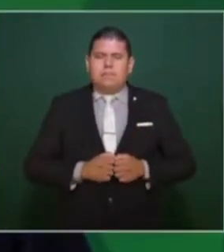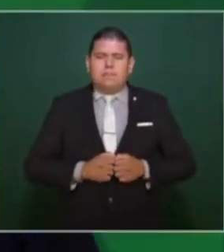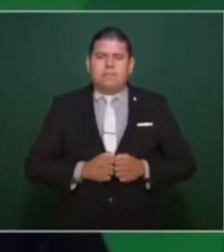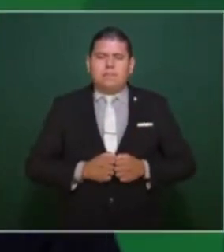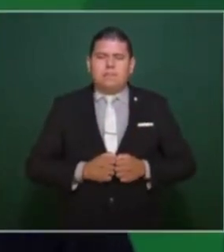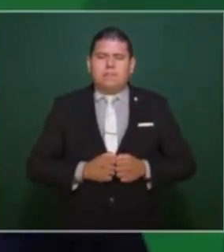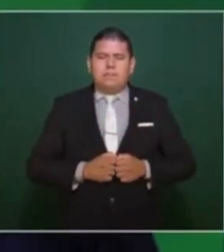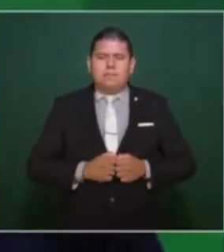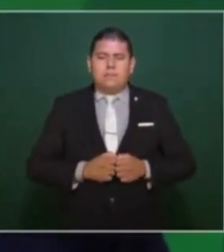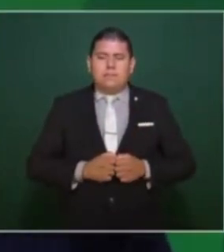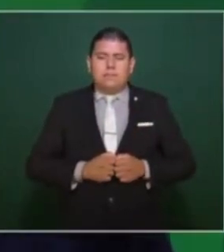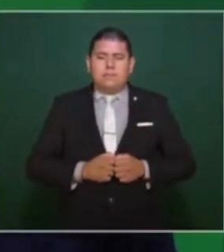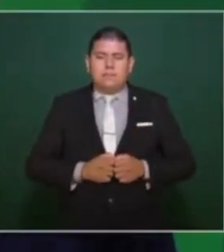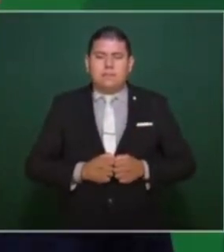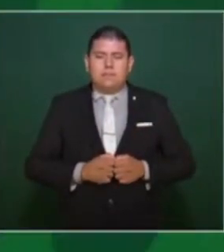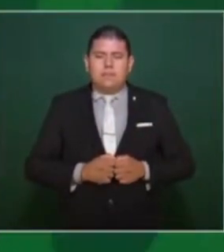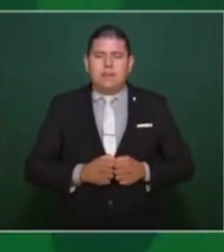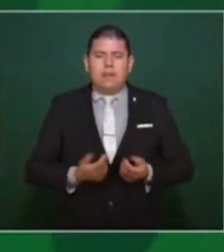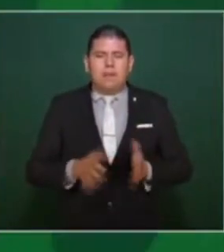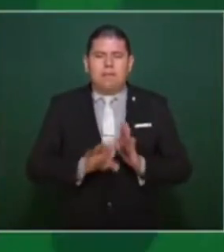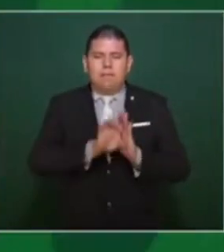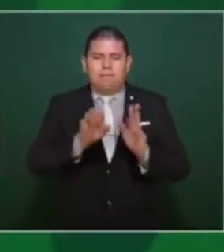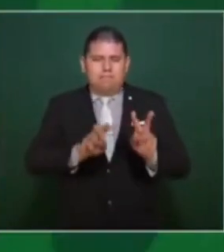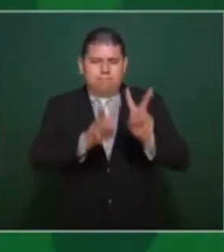de que en la política